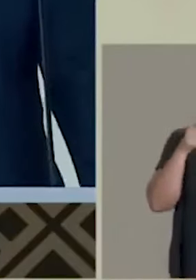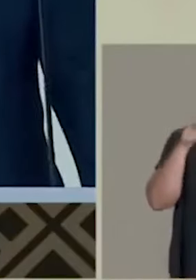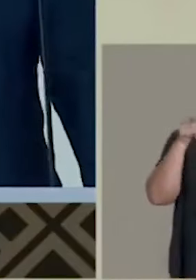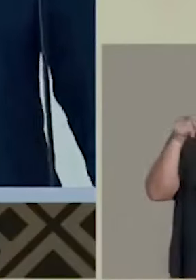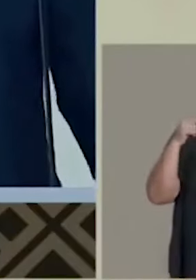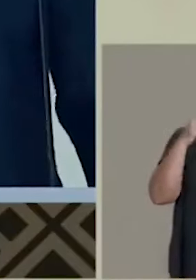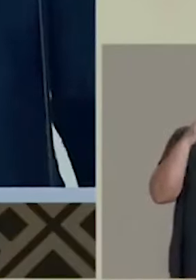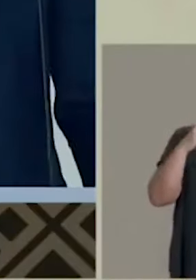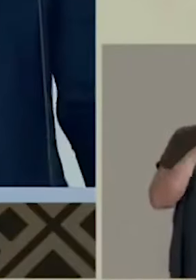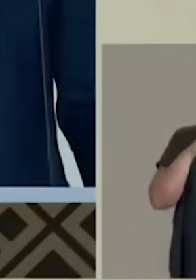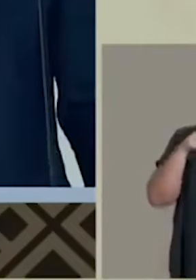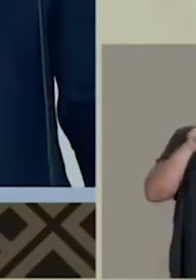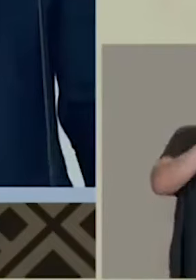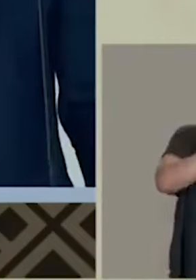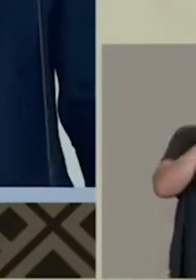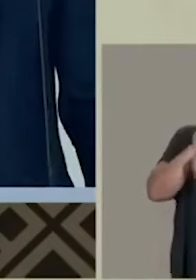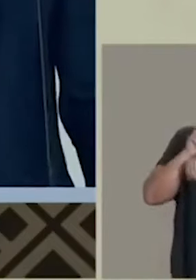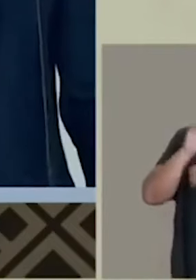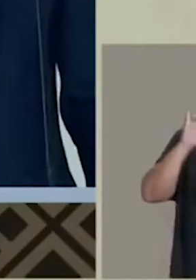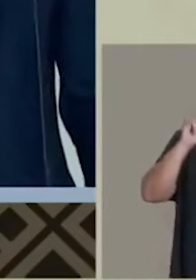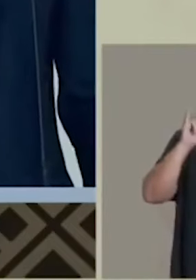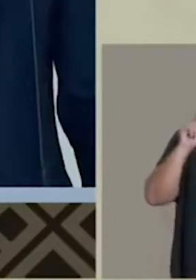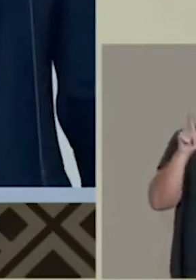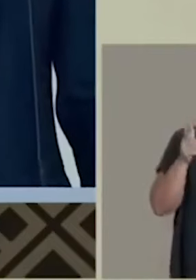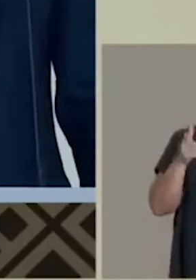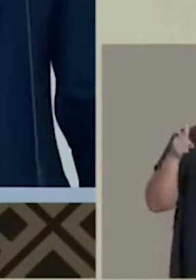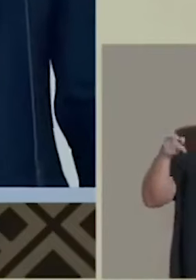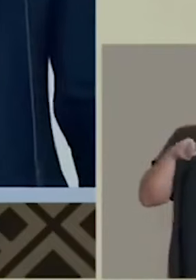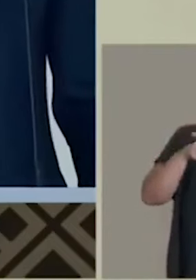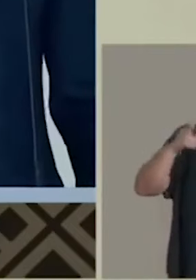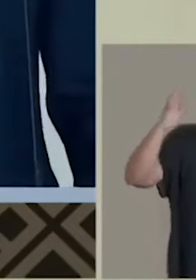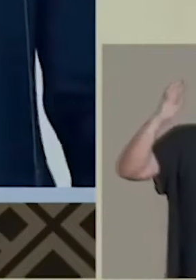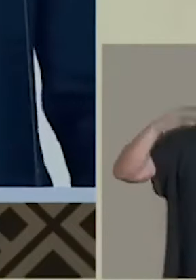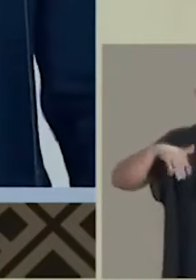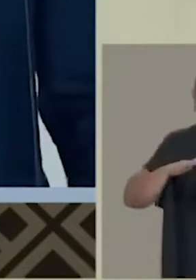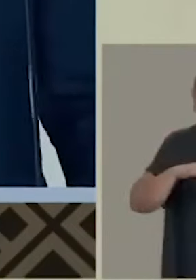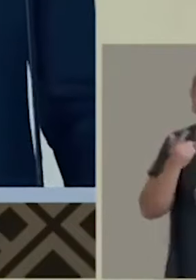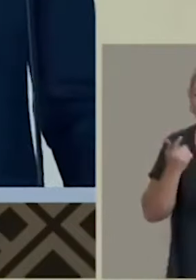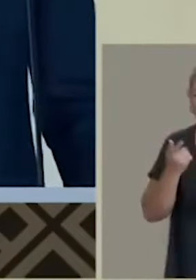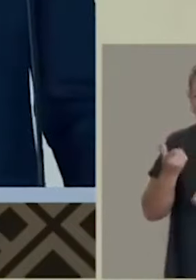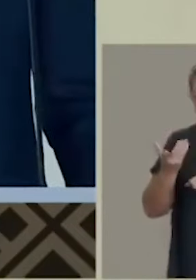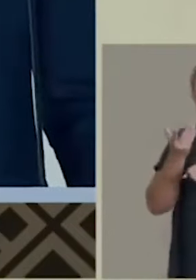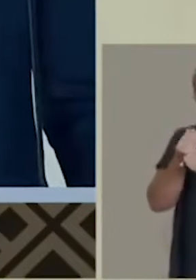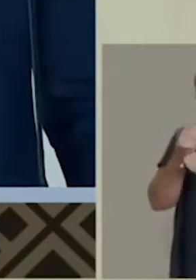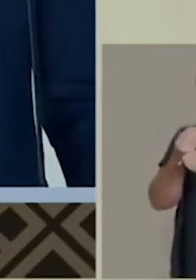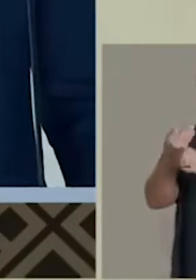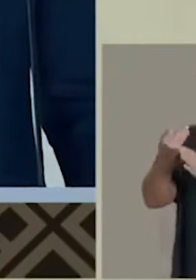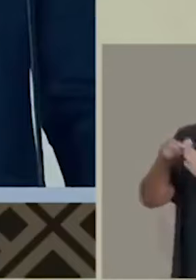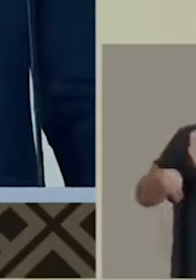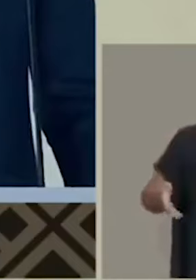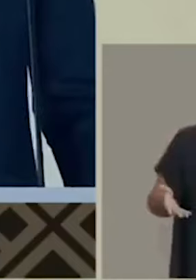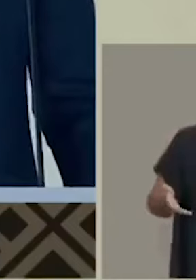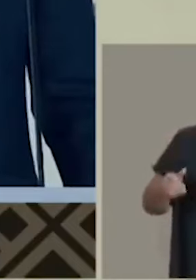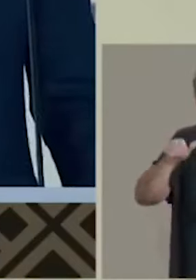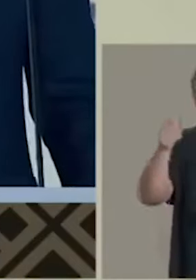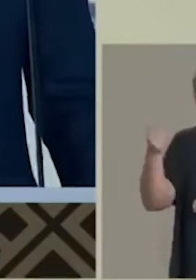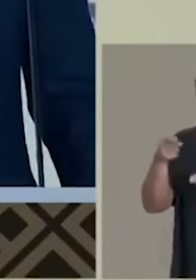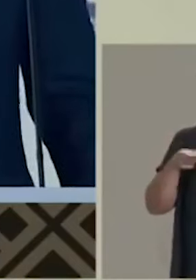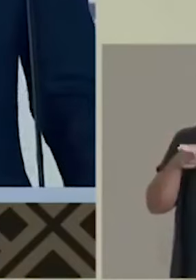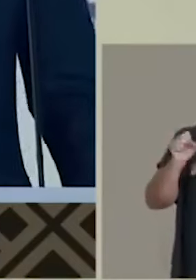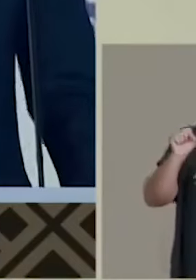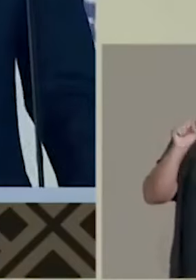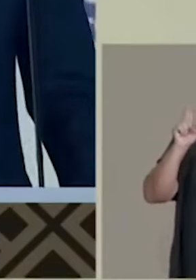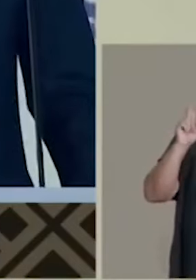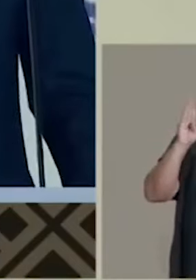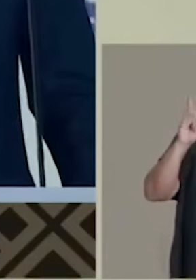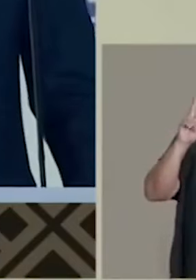Se te cayó el tren interurbano porque contrataste a una empresa patito. Tú no vas a ser presidenta. Se